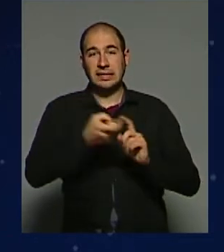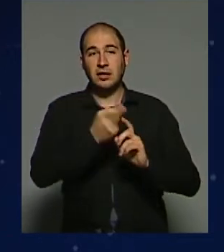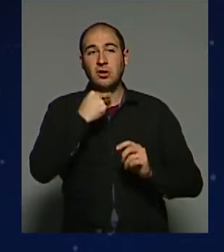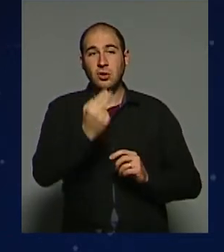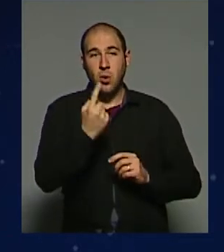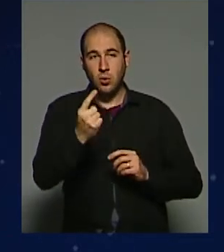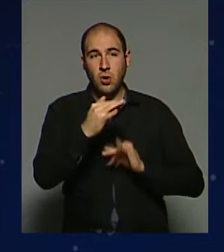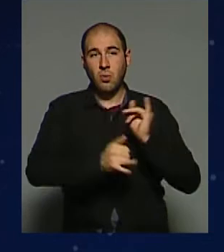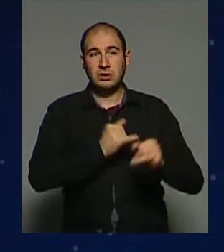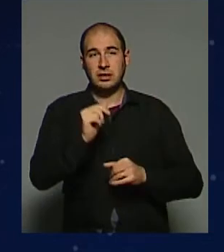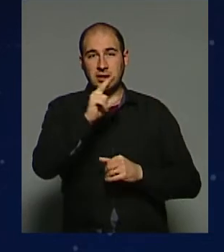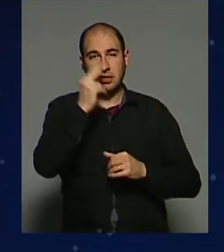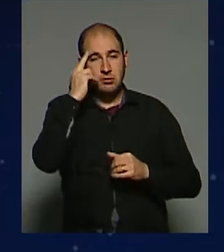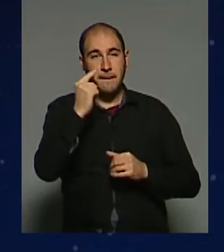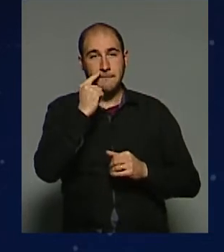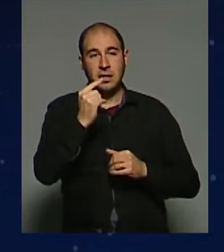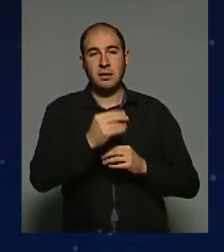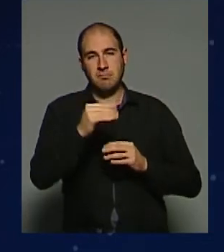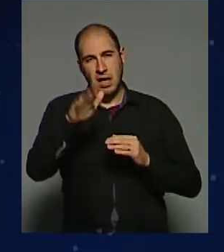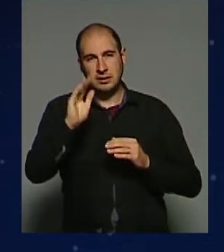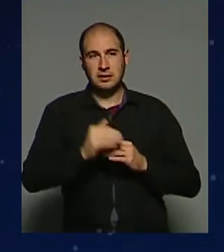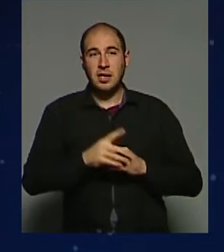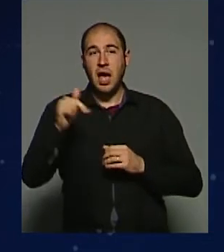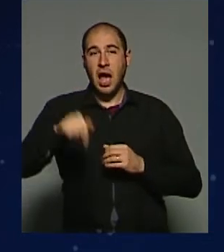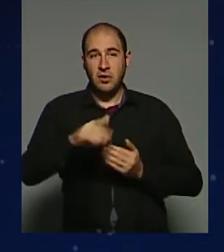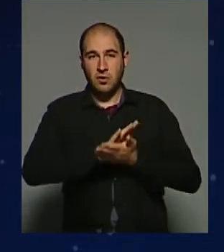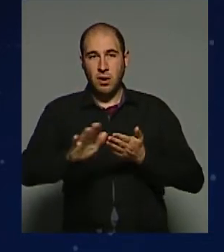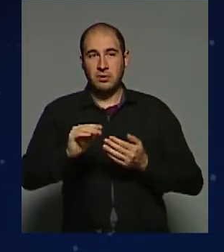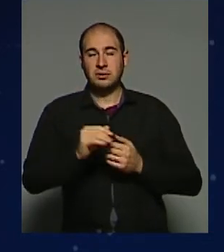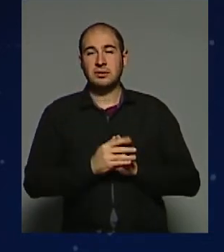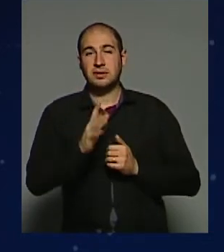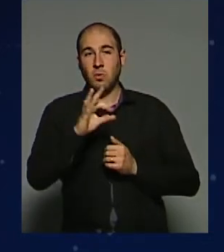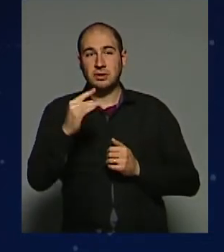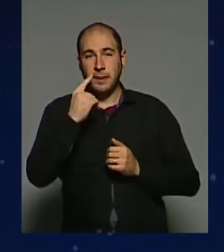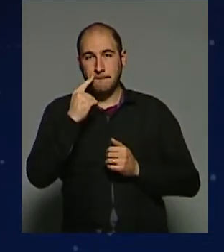hijo, estamos hablando de los 39.000 pesos un poco más y el actualizado ya a